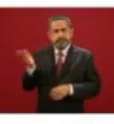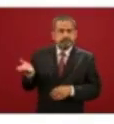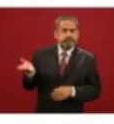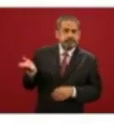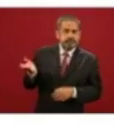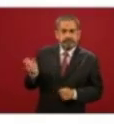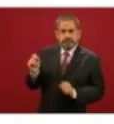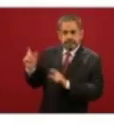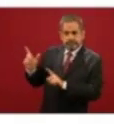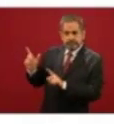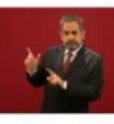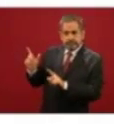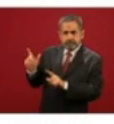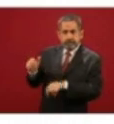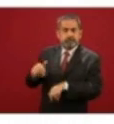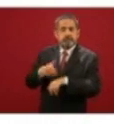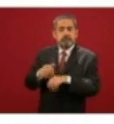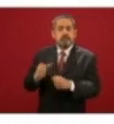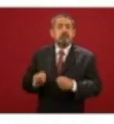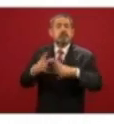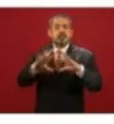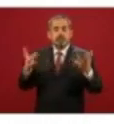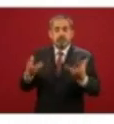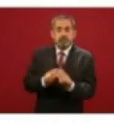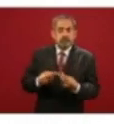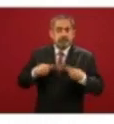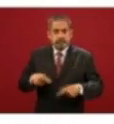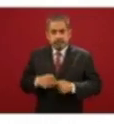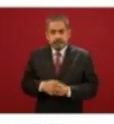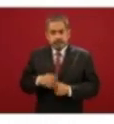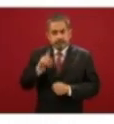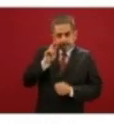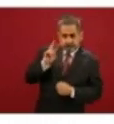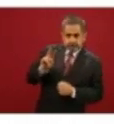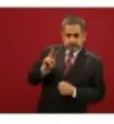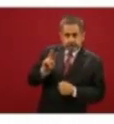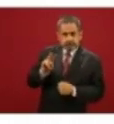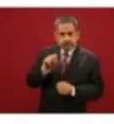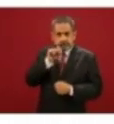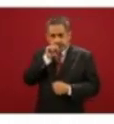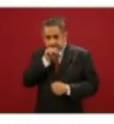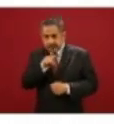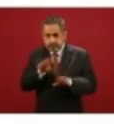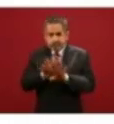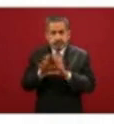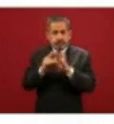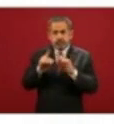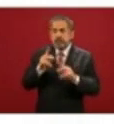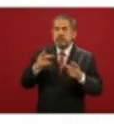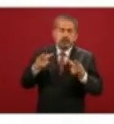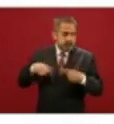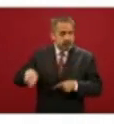de la diapositiva, es el número de casos acumulados. Pero siempre nos gusta que vuelvan a